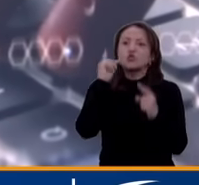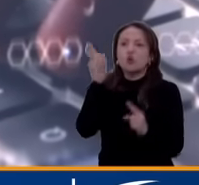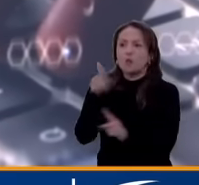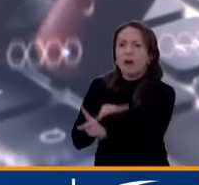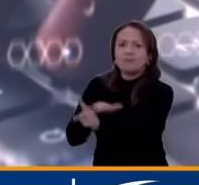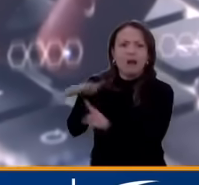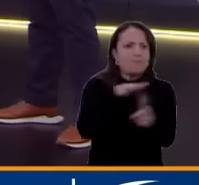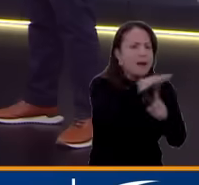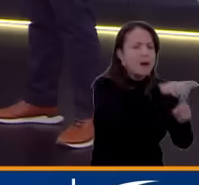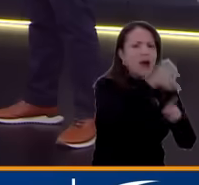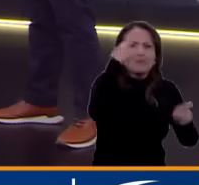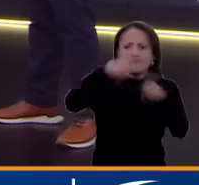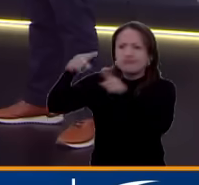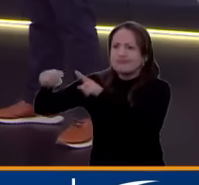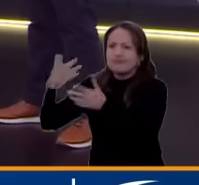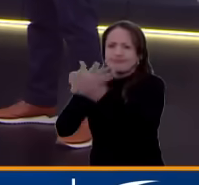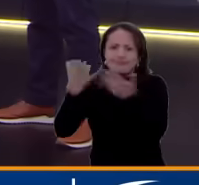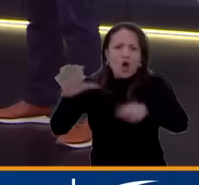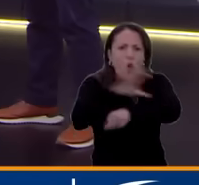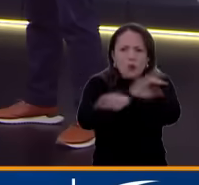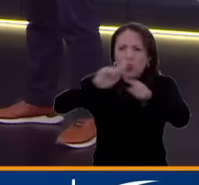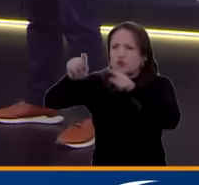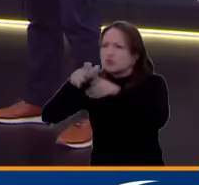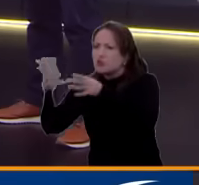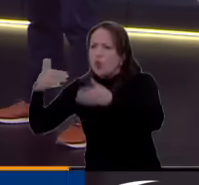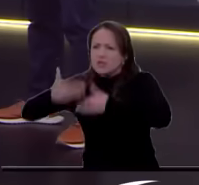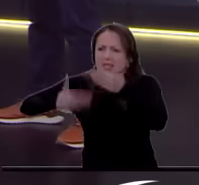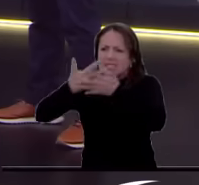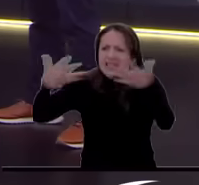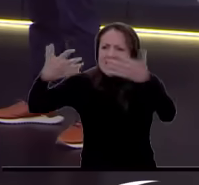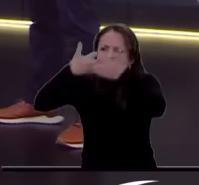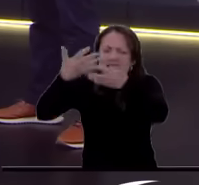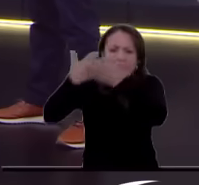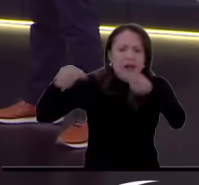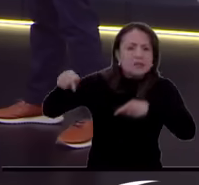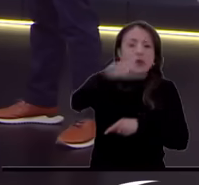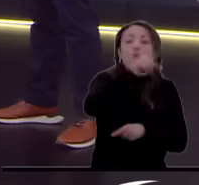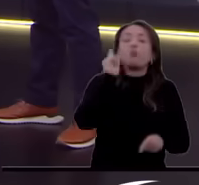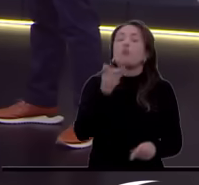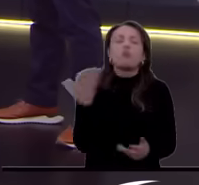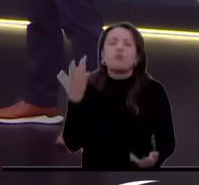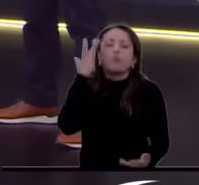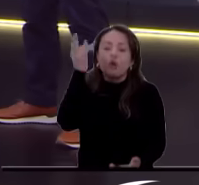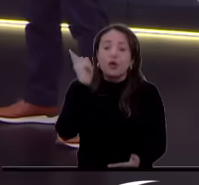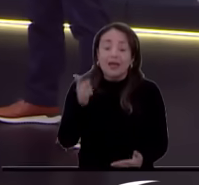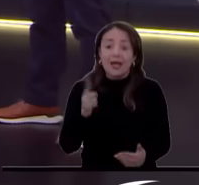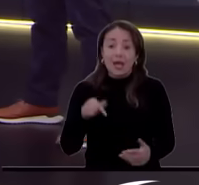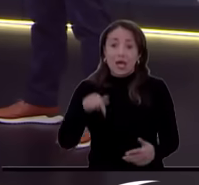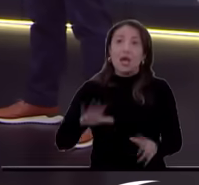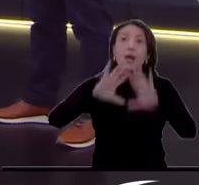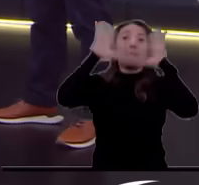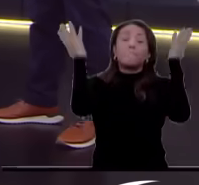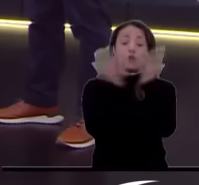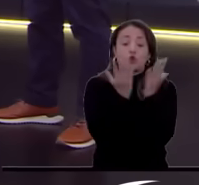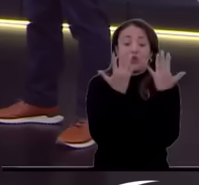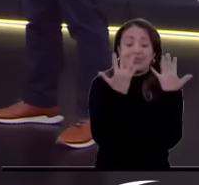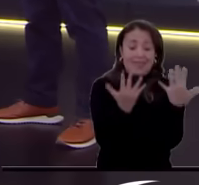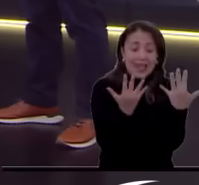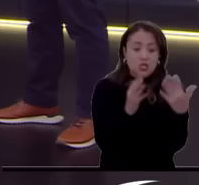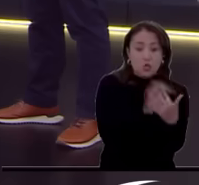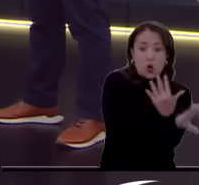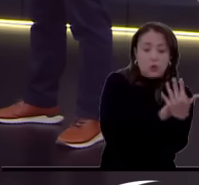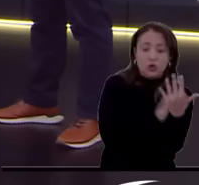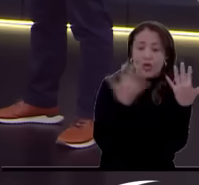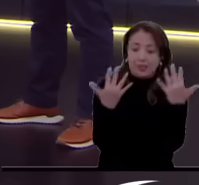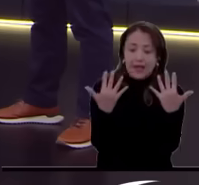afectados Y por qué Porque es que de cada 10 computadores que hay eh en en en el mundo siete